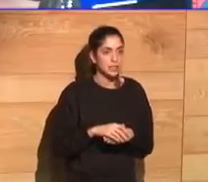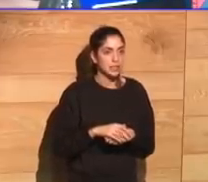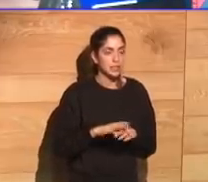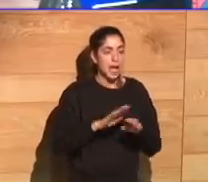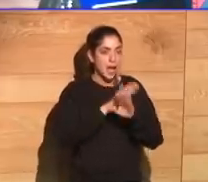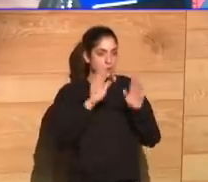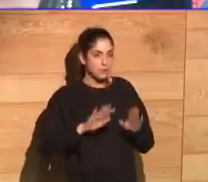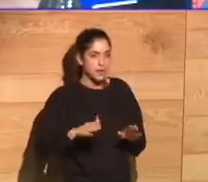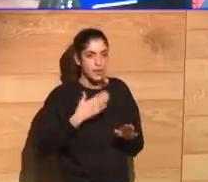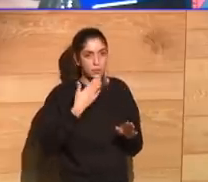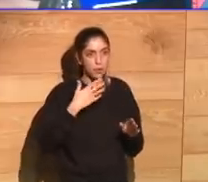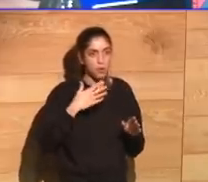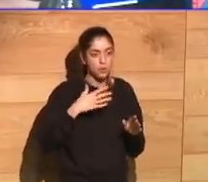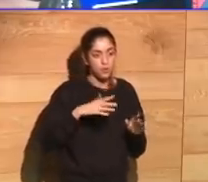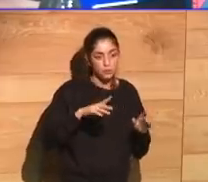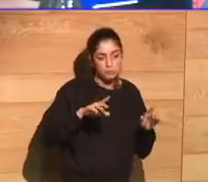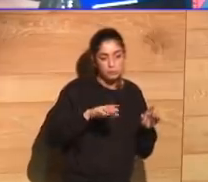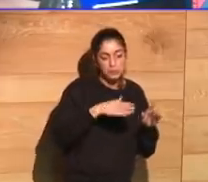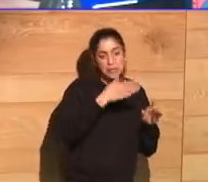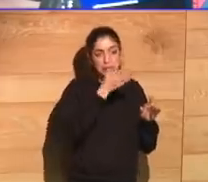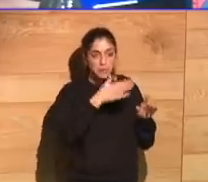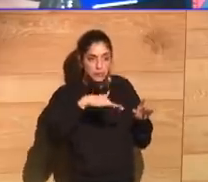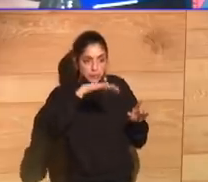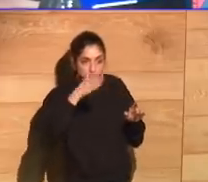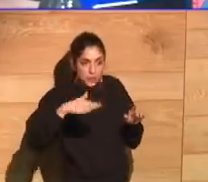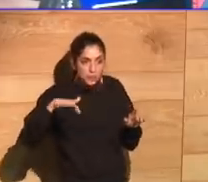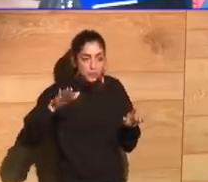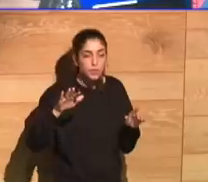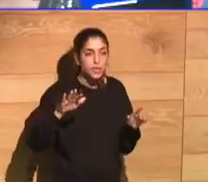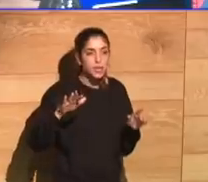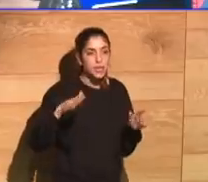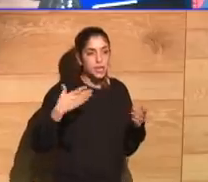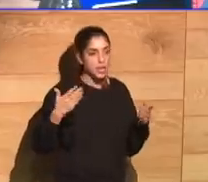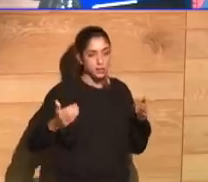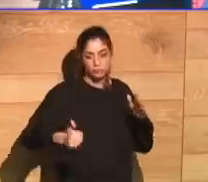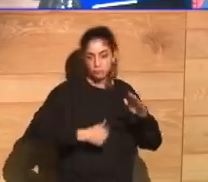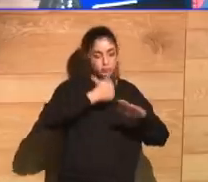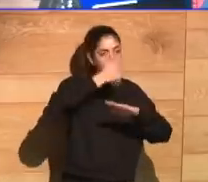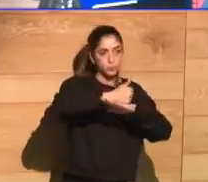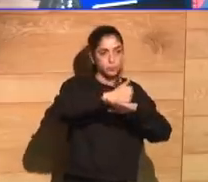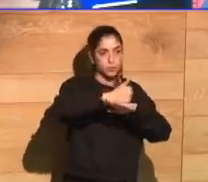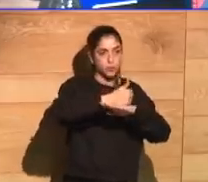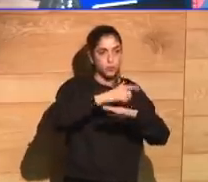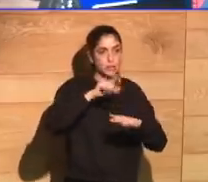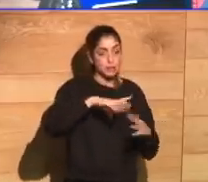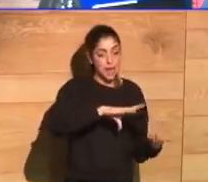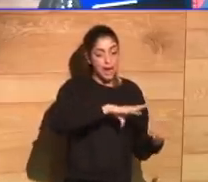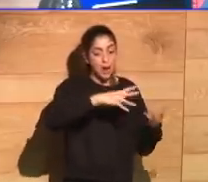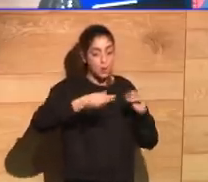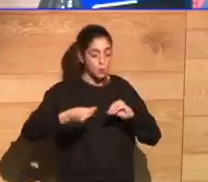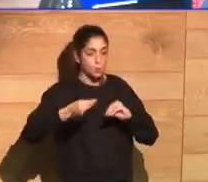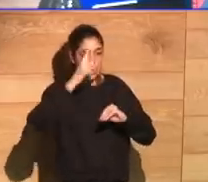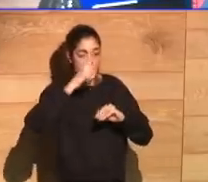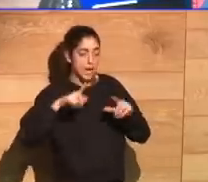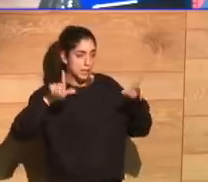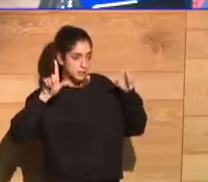gran sinfonía que está muy por encima de lo que se está componiendo en ese momento y que se ajusta además a las imágenes como un guante.